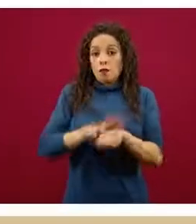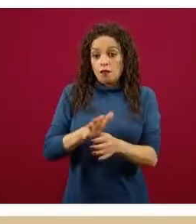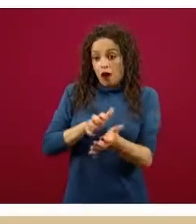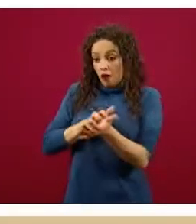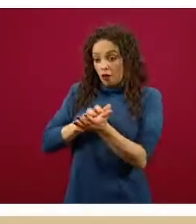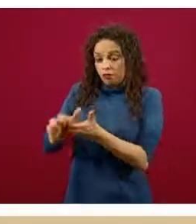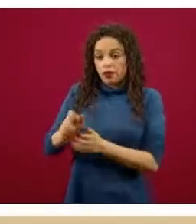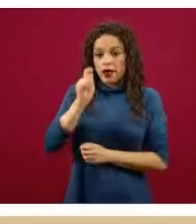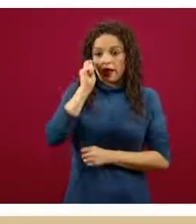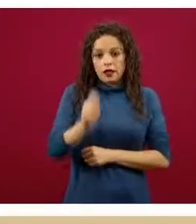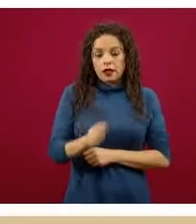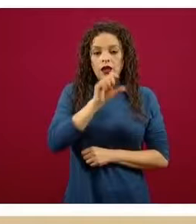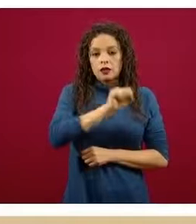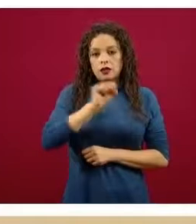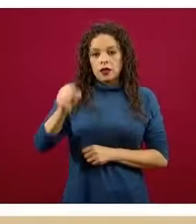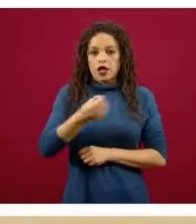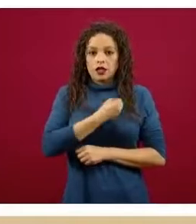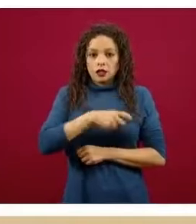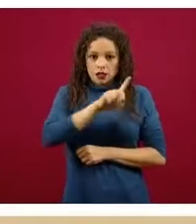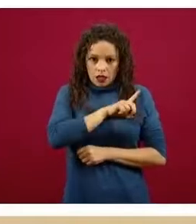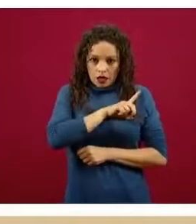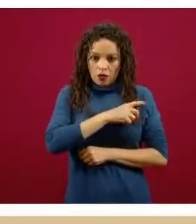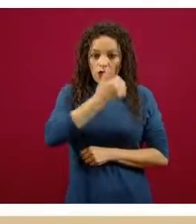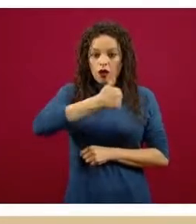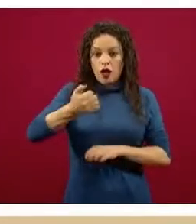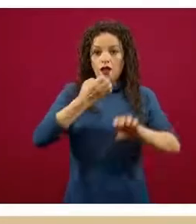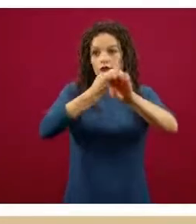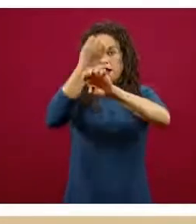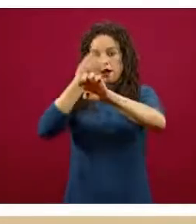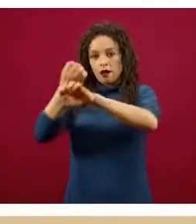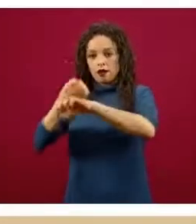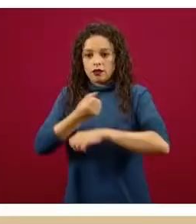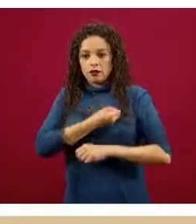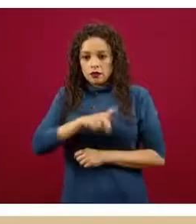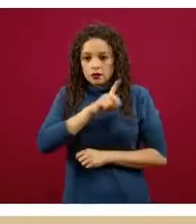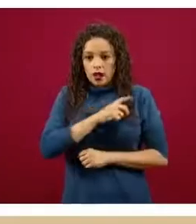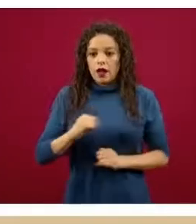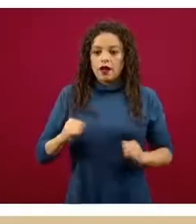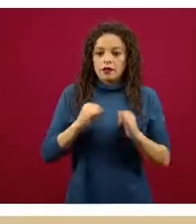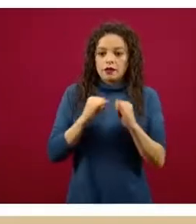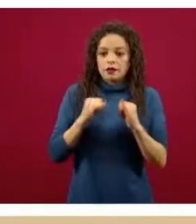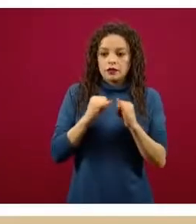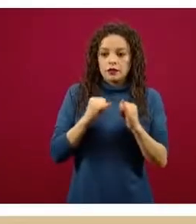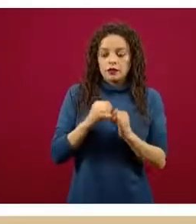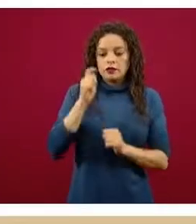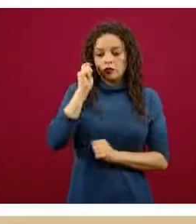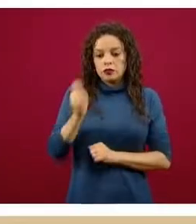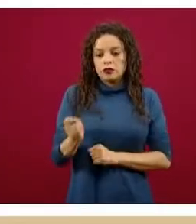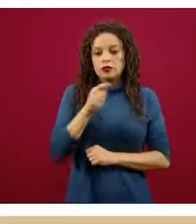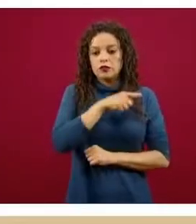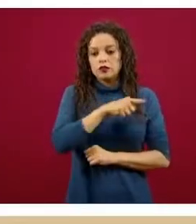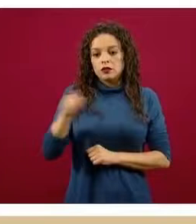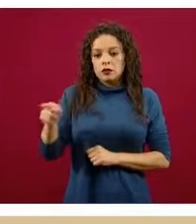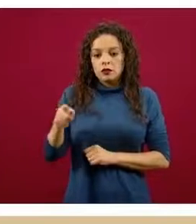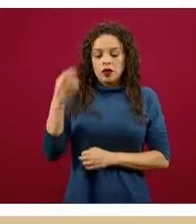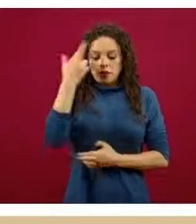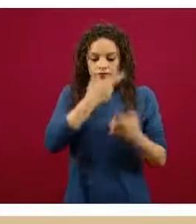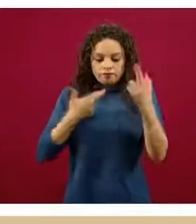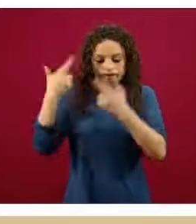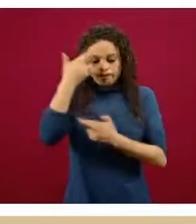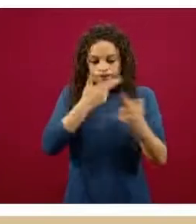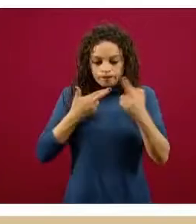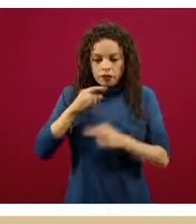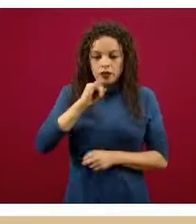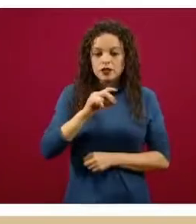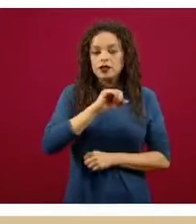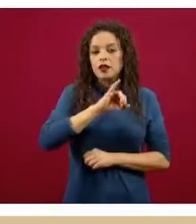la Secretaría de Salud, los servicios estatales de salud y el Instituto de Diagnóstico y Referencia Epidemiológicos, que son quienes diagnostican